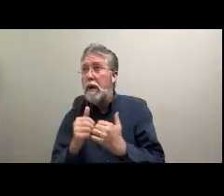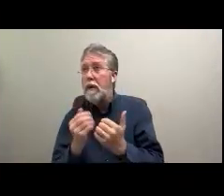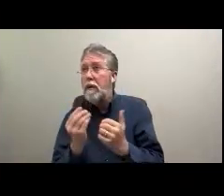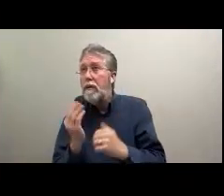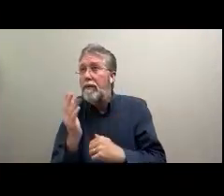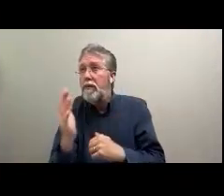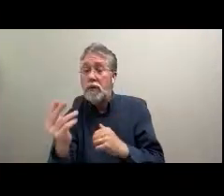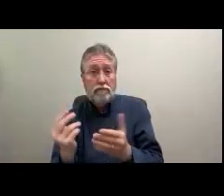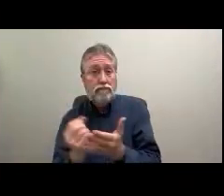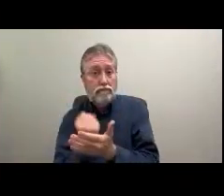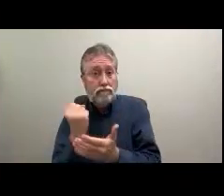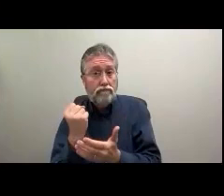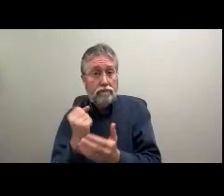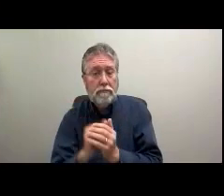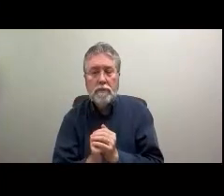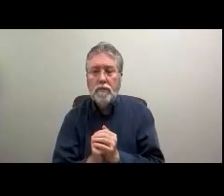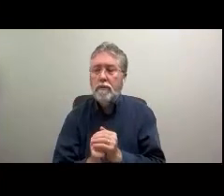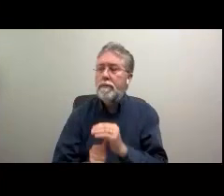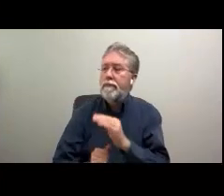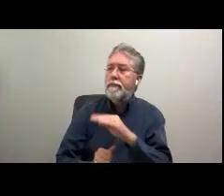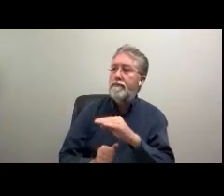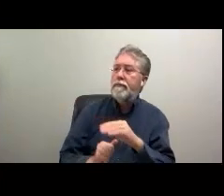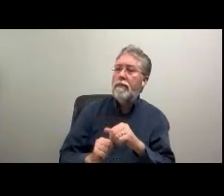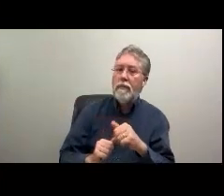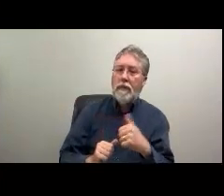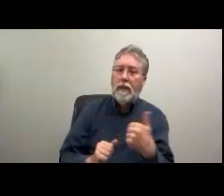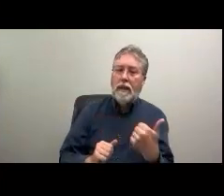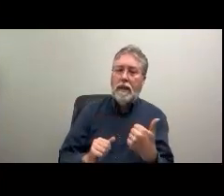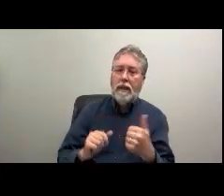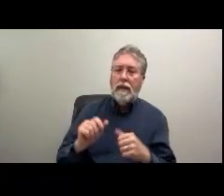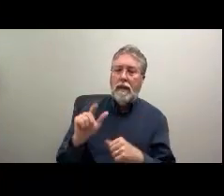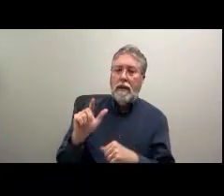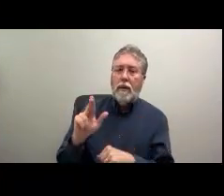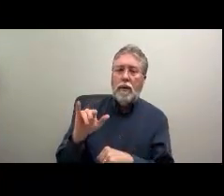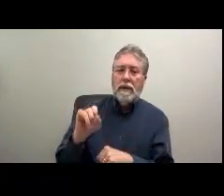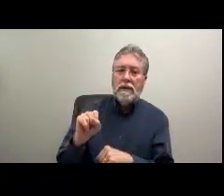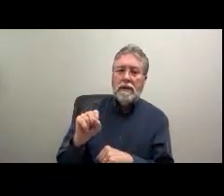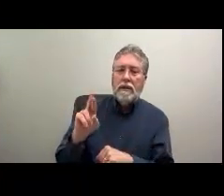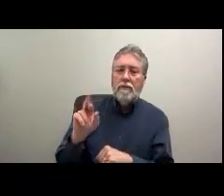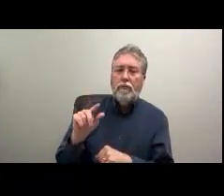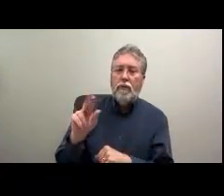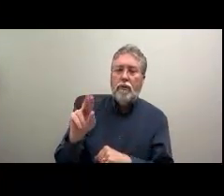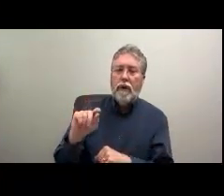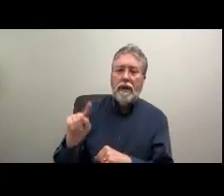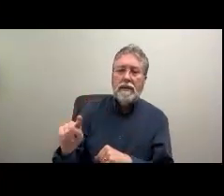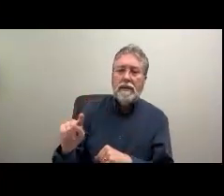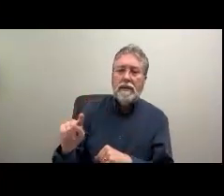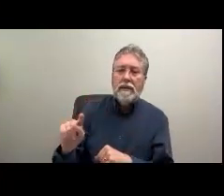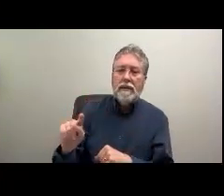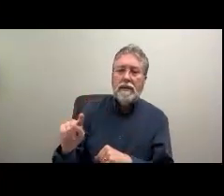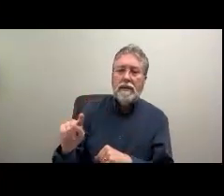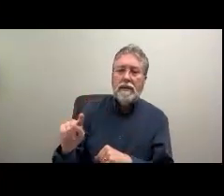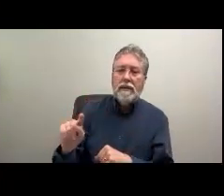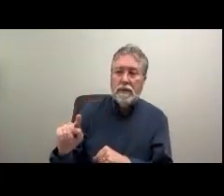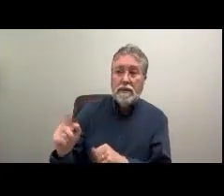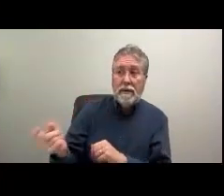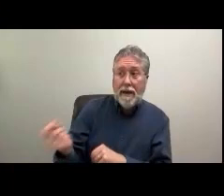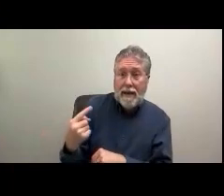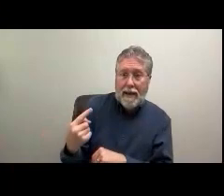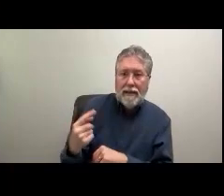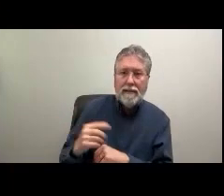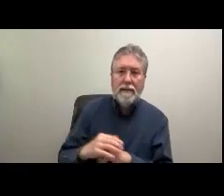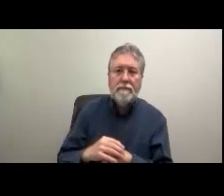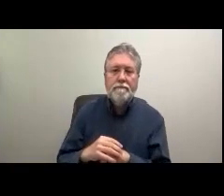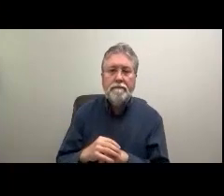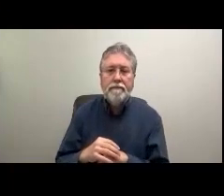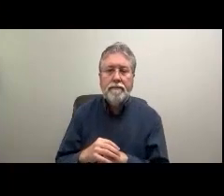Ahora tenemos una pregunta de Luis Rodríguez Cruz. También forma parte del Centro Climático del Caribe. No lo conoces, pero en primer lugar,